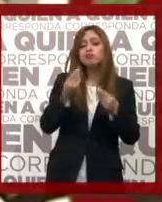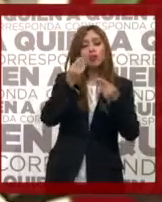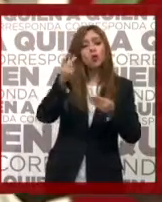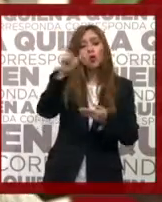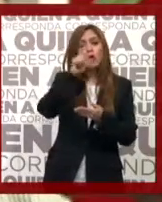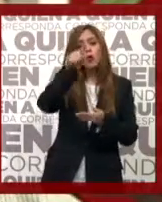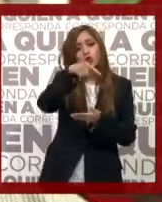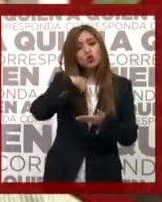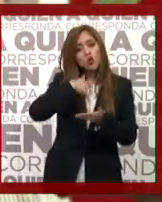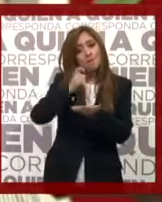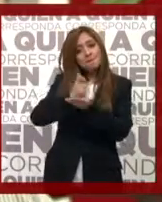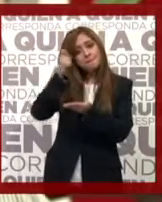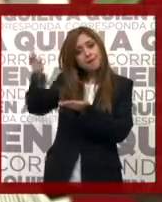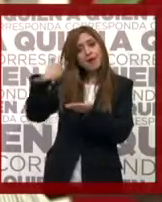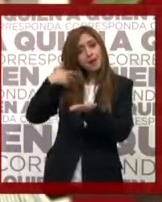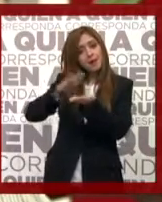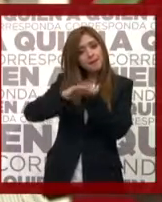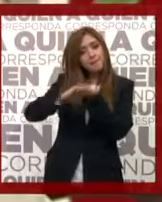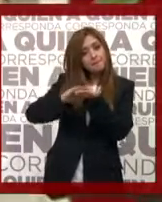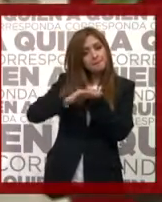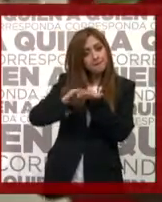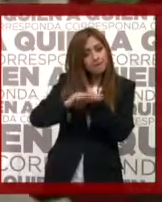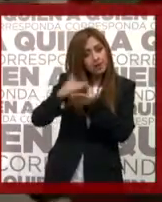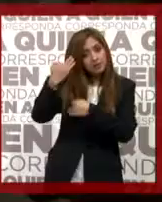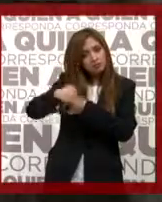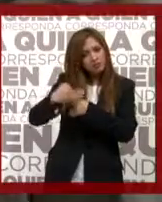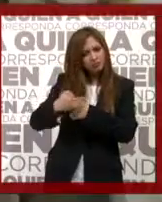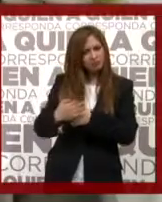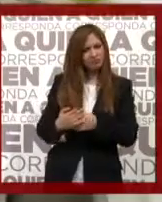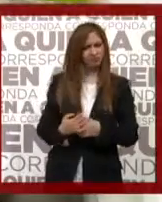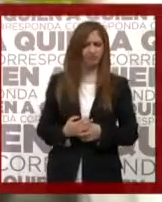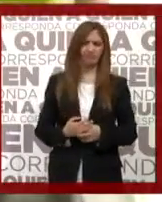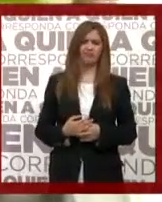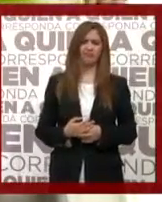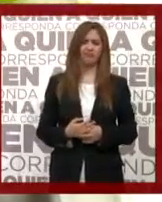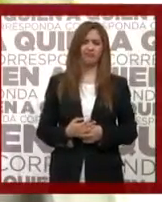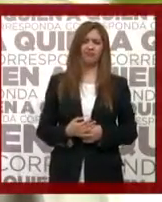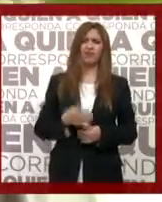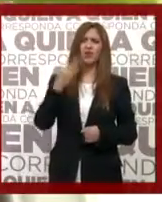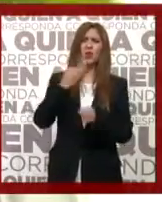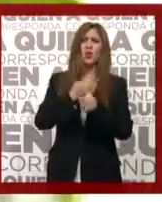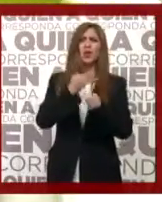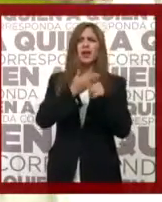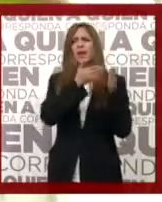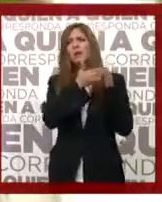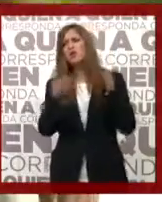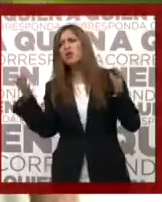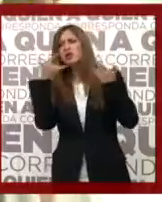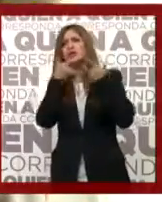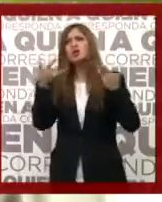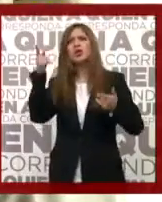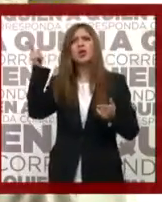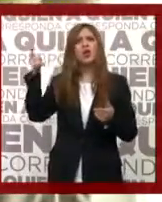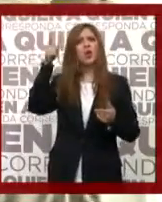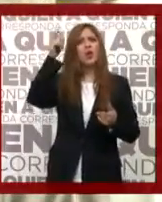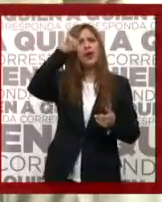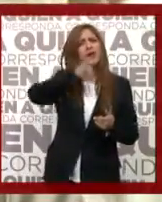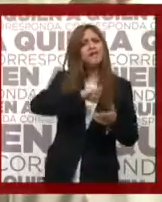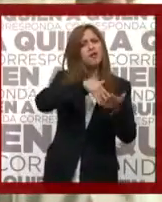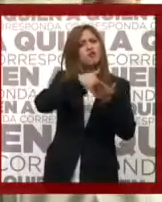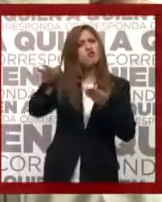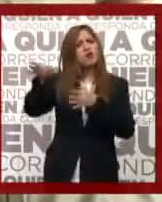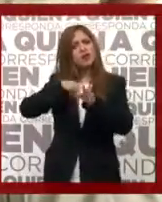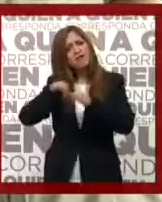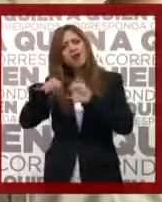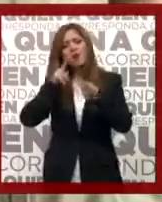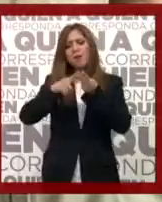yo liquidara lo que se tenía pendiente de pago. Haciendo un recuento de la situación, su patrón lo despidió del trabajo, no